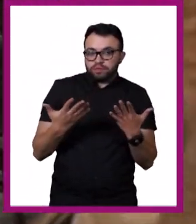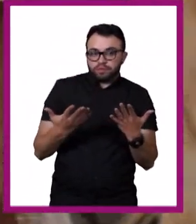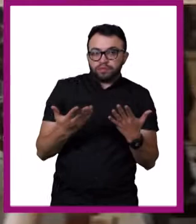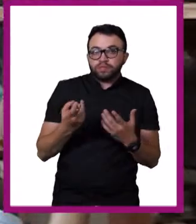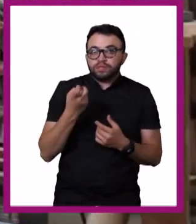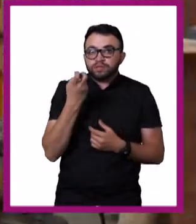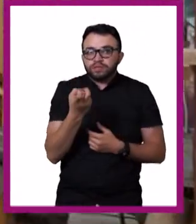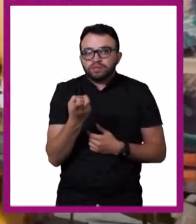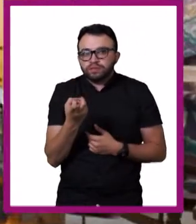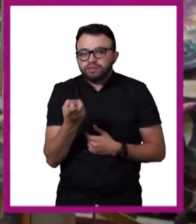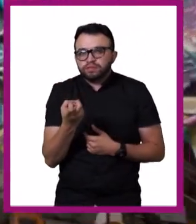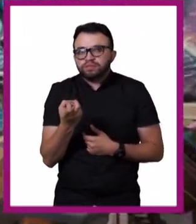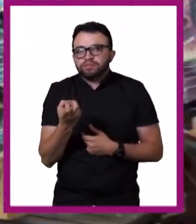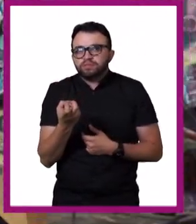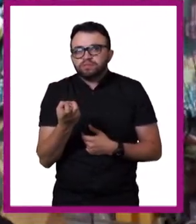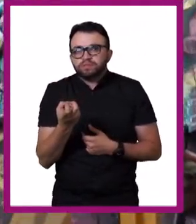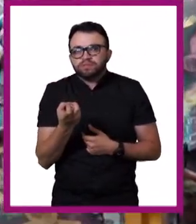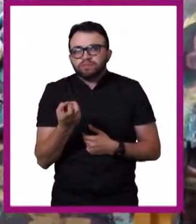fue